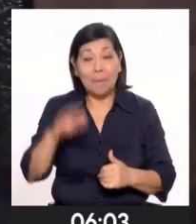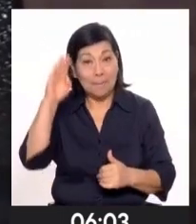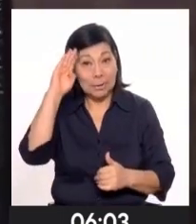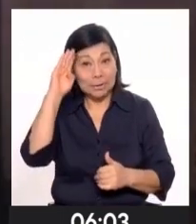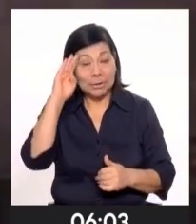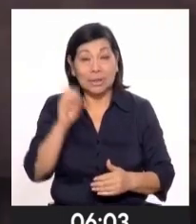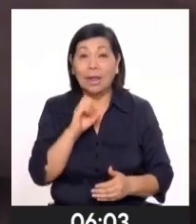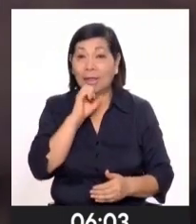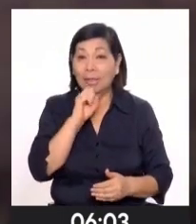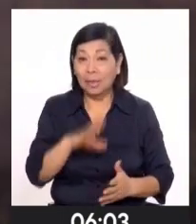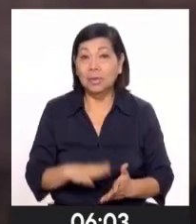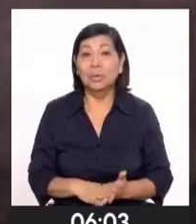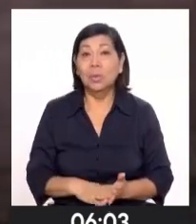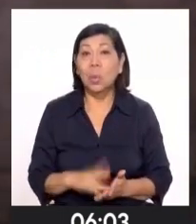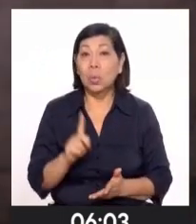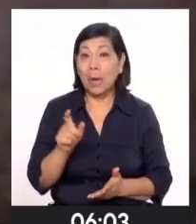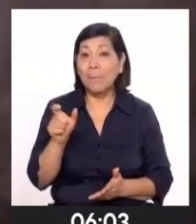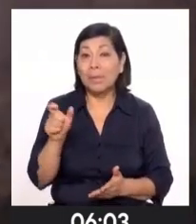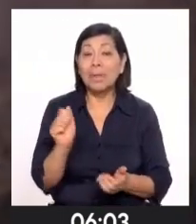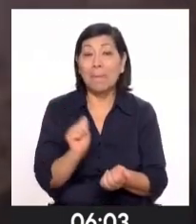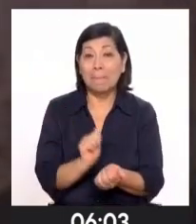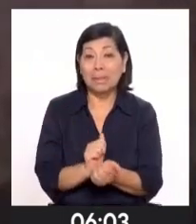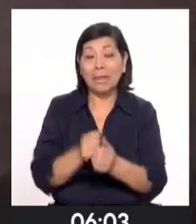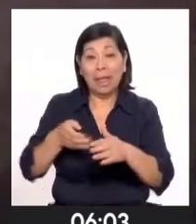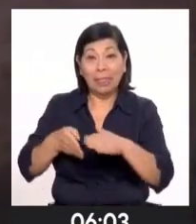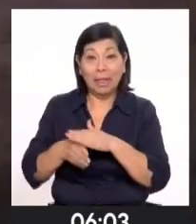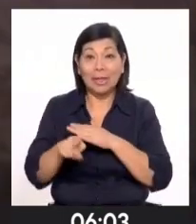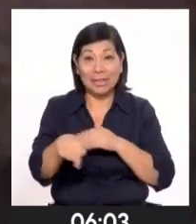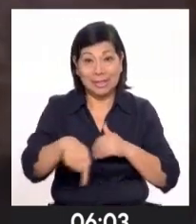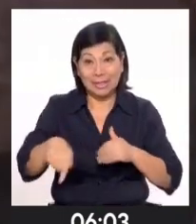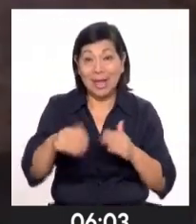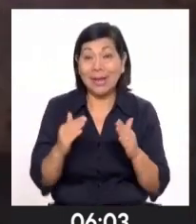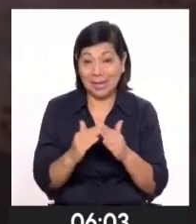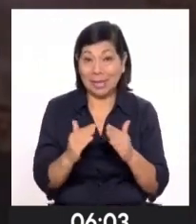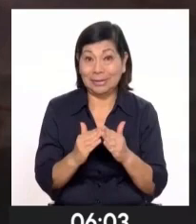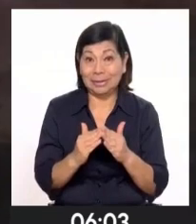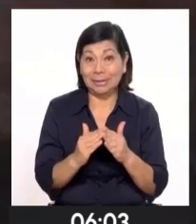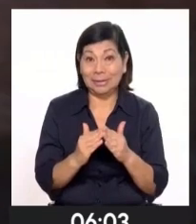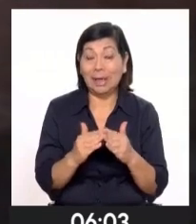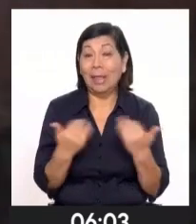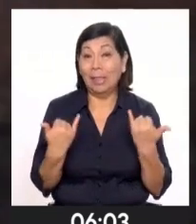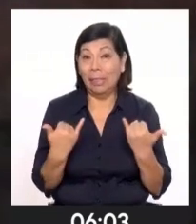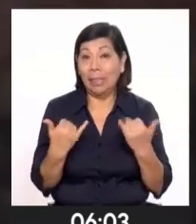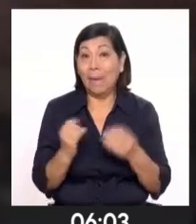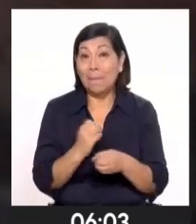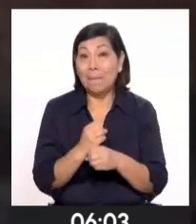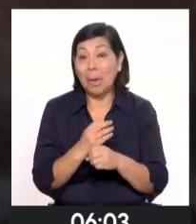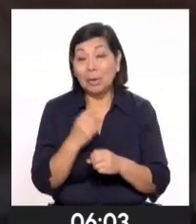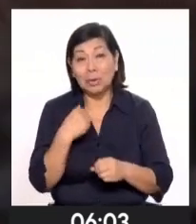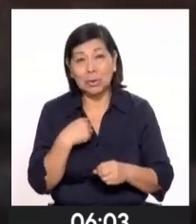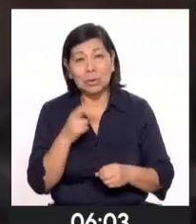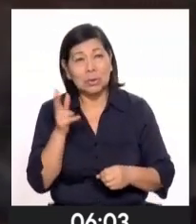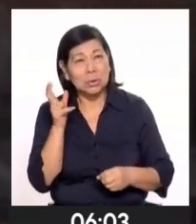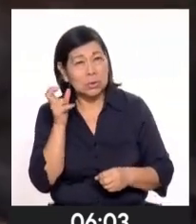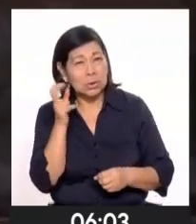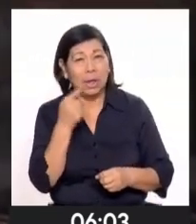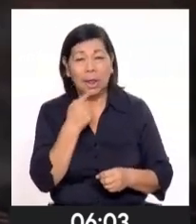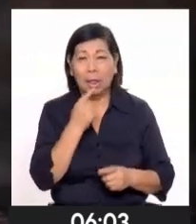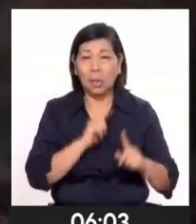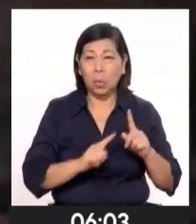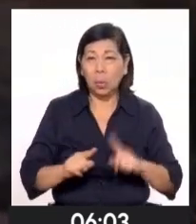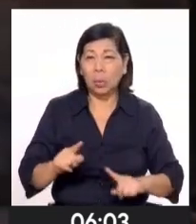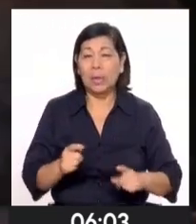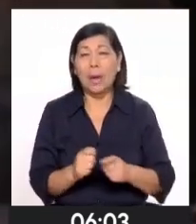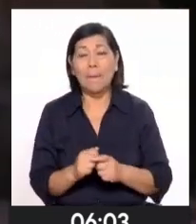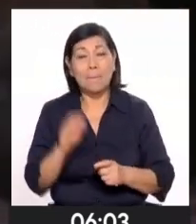policía, que hay una persona detenida al interior, así como también a lo largo de esta madrugada hemos escuchado, según algunas